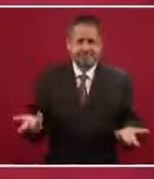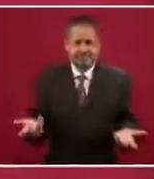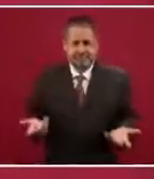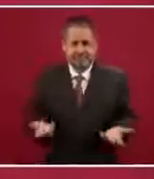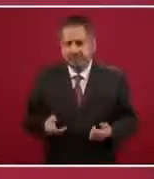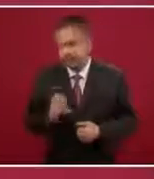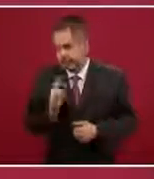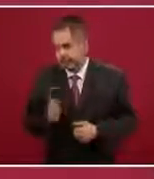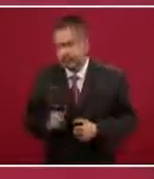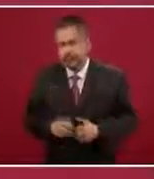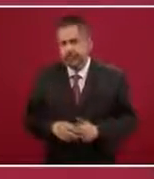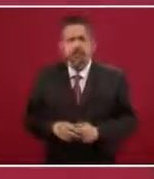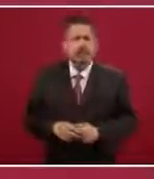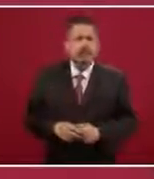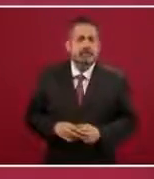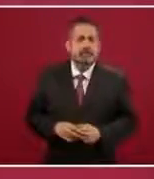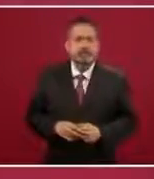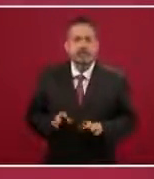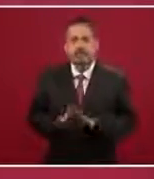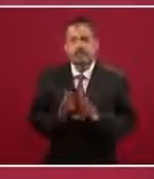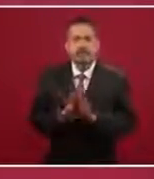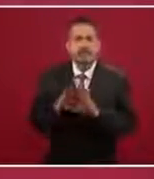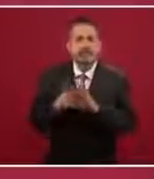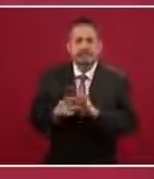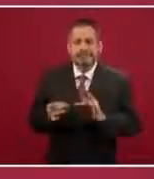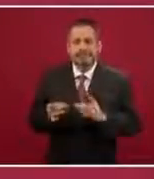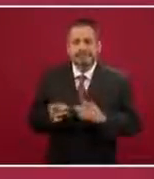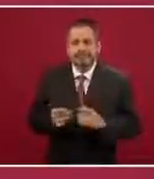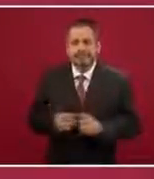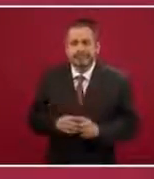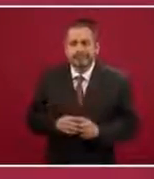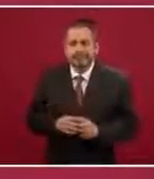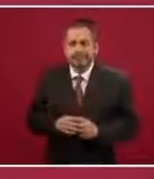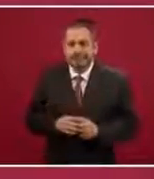Y bueno, en circunstancias